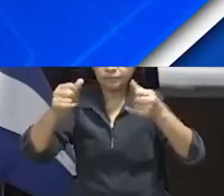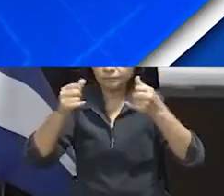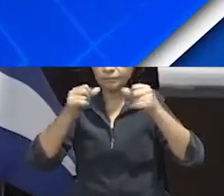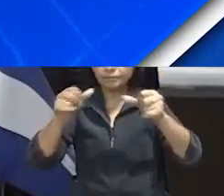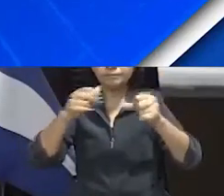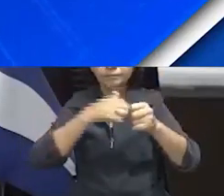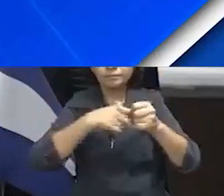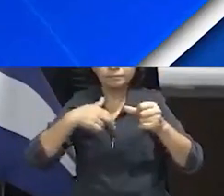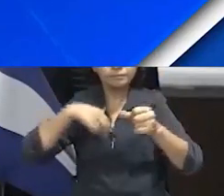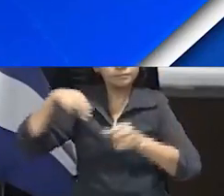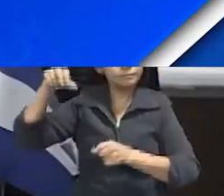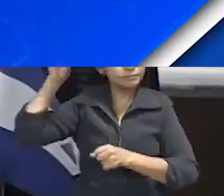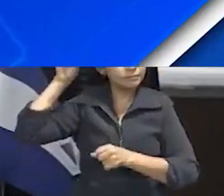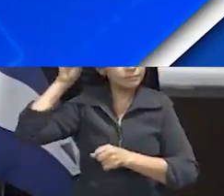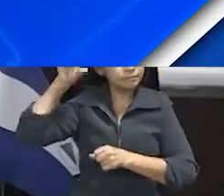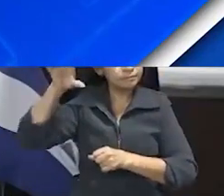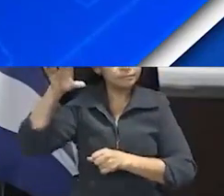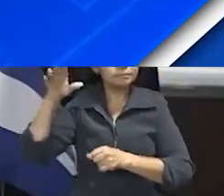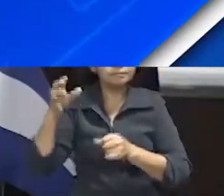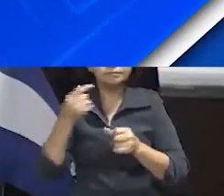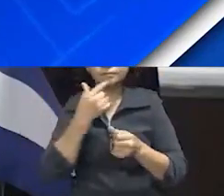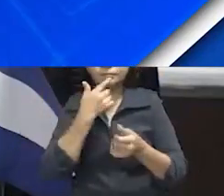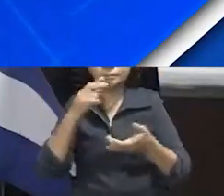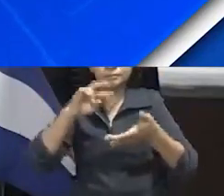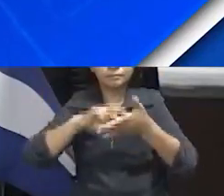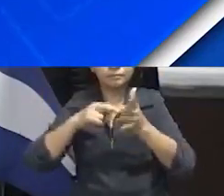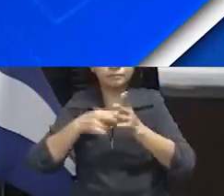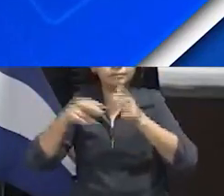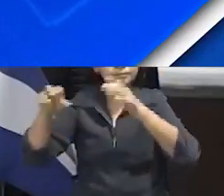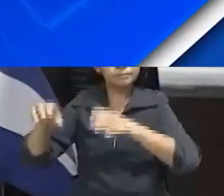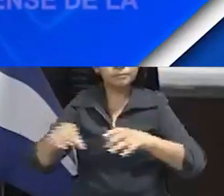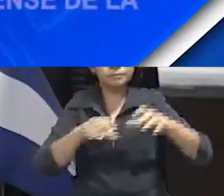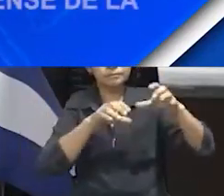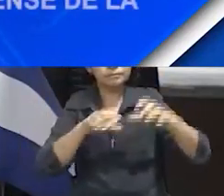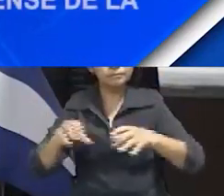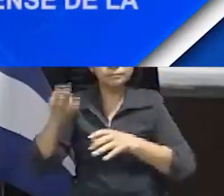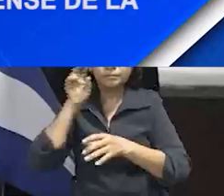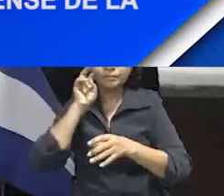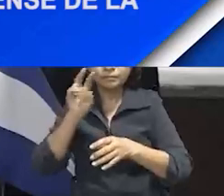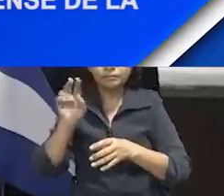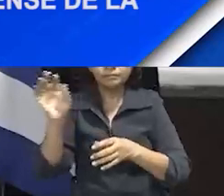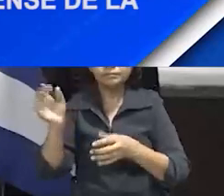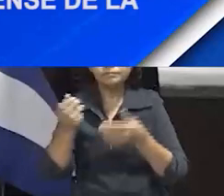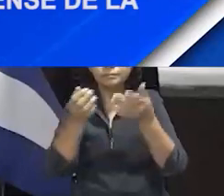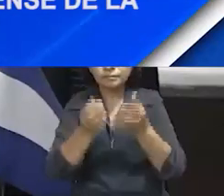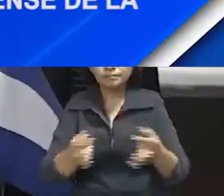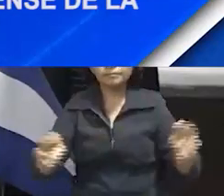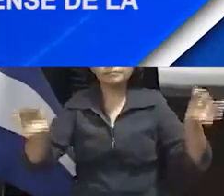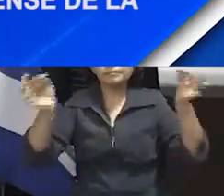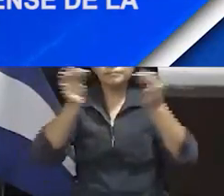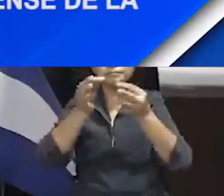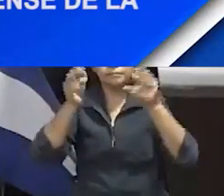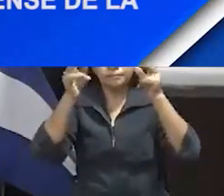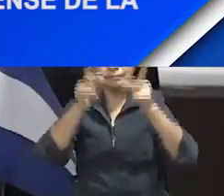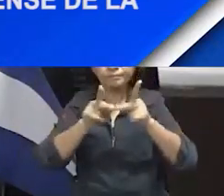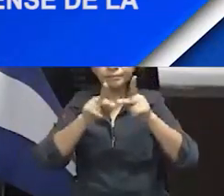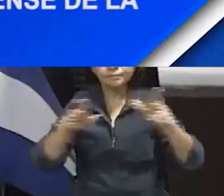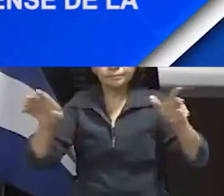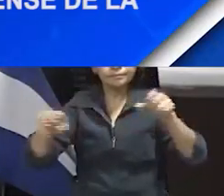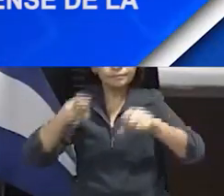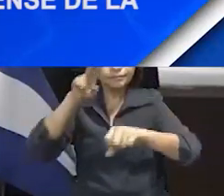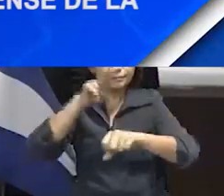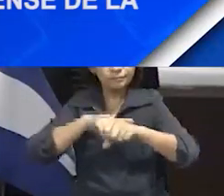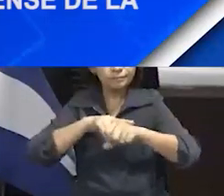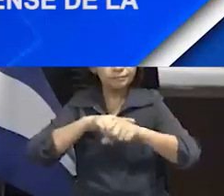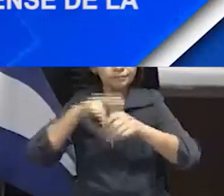que proporciona el turismo. Es por ello que esta actividad aparece de manera destacada en el Plan Nacional de